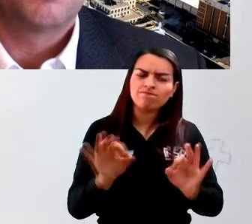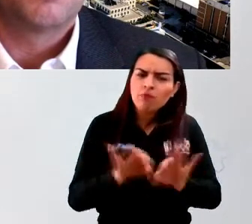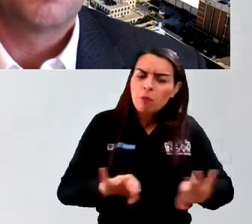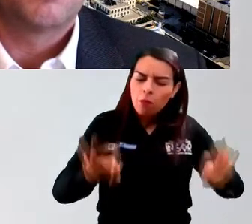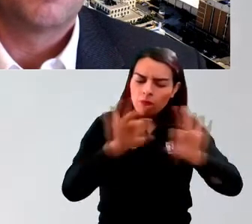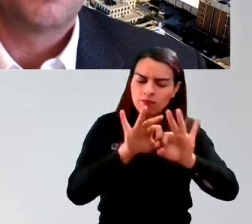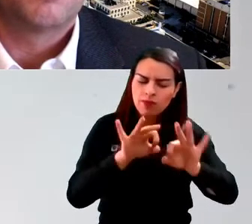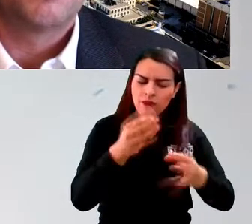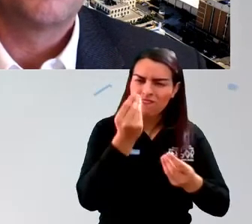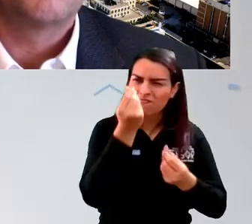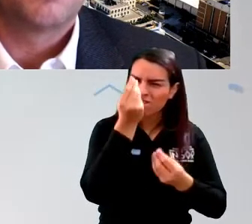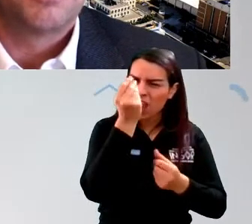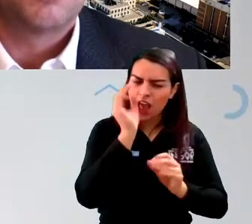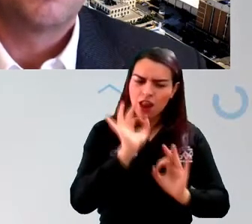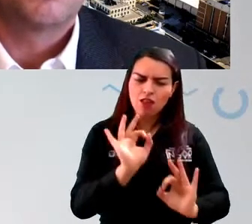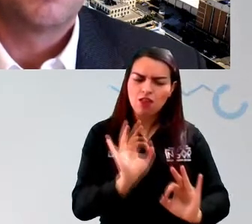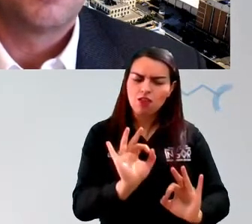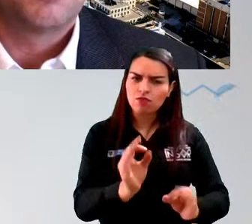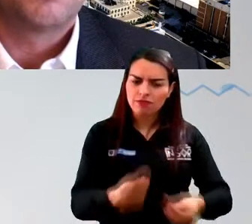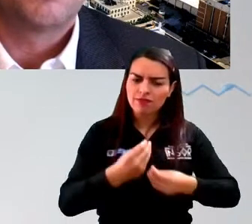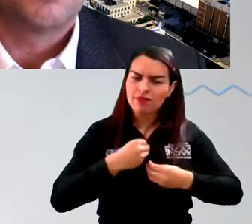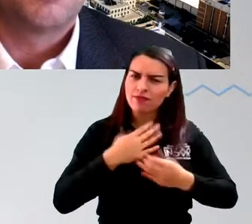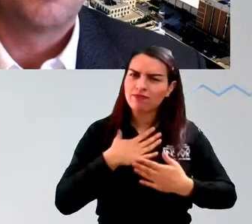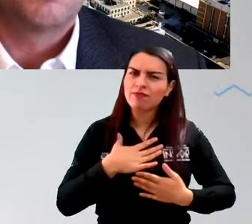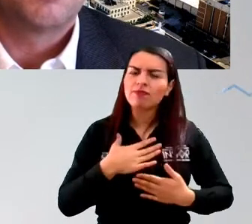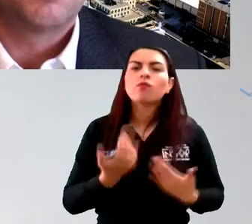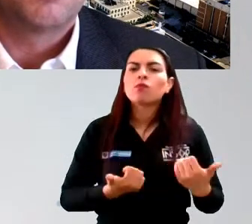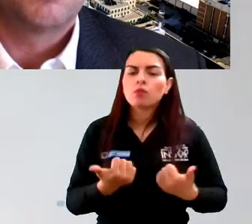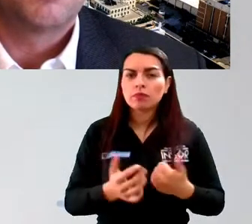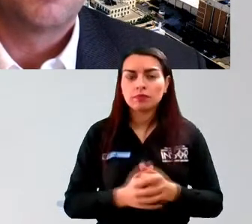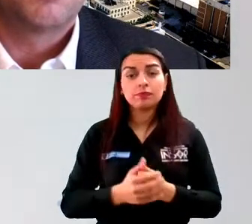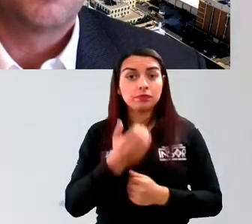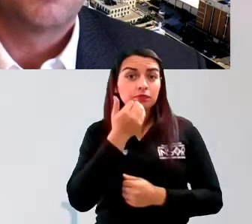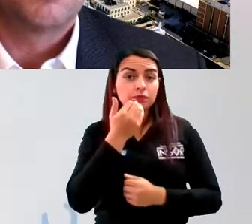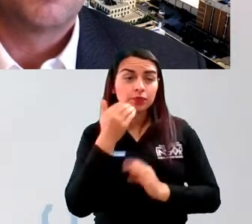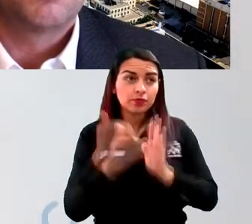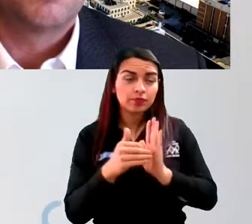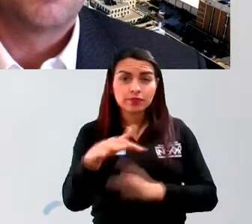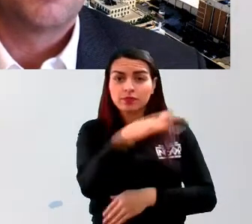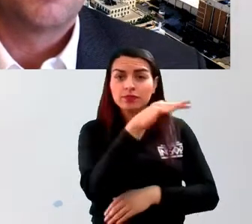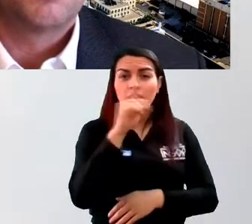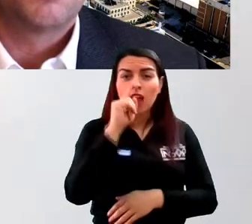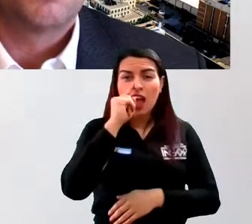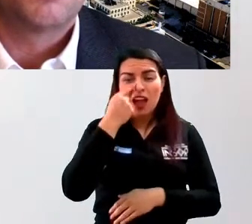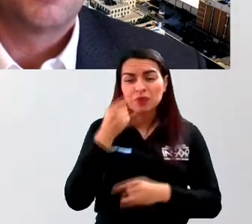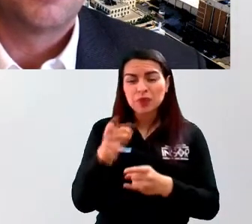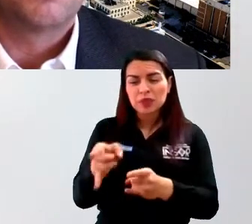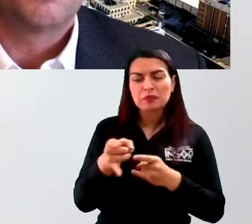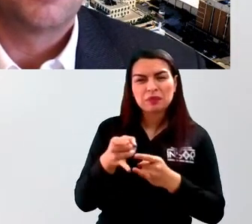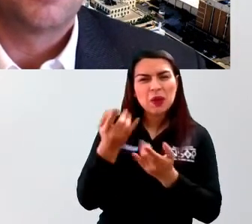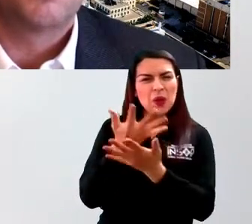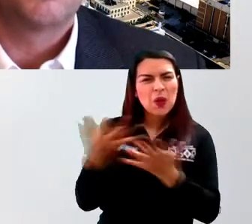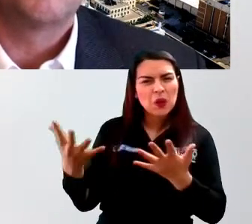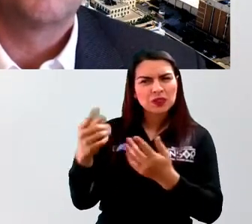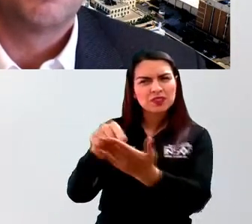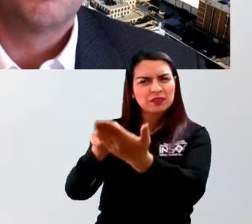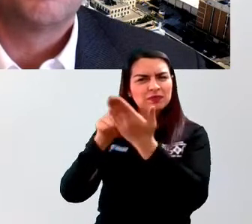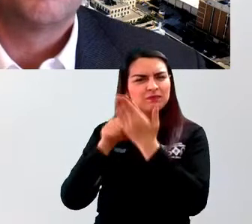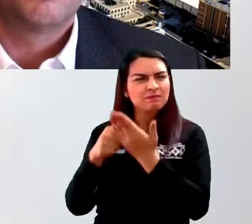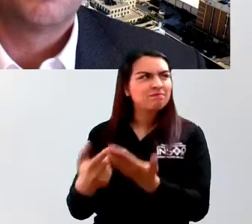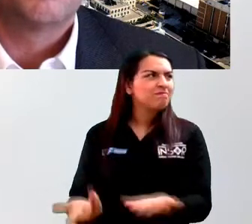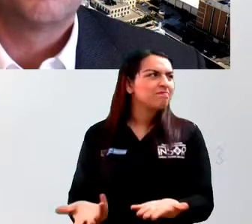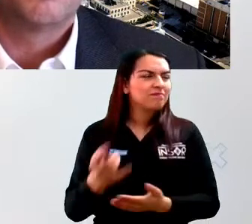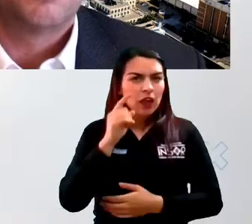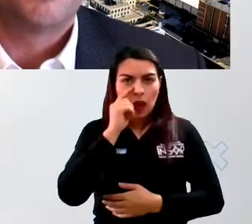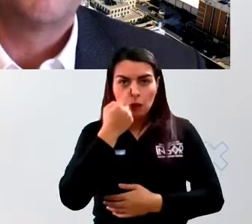ejemplo, donde el aburrimiento alrededor del contenido estaba haciendo muy difícil